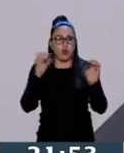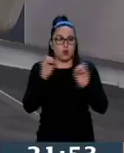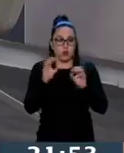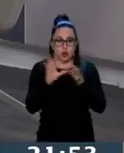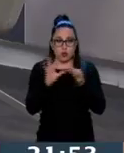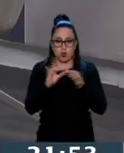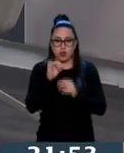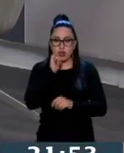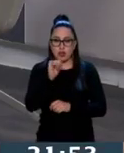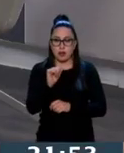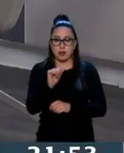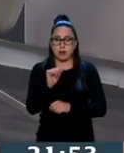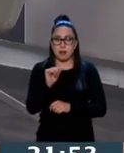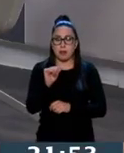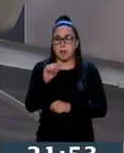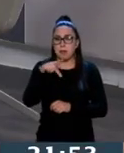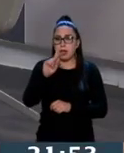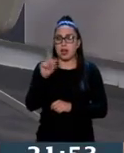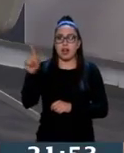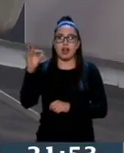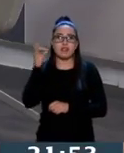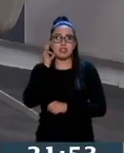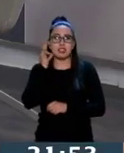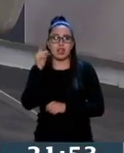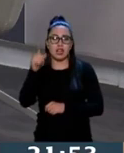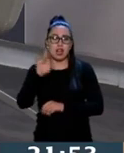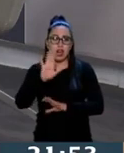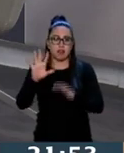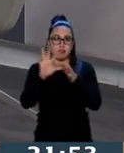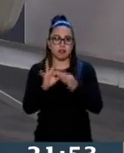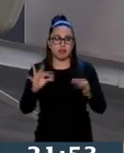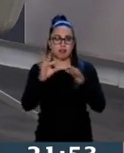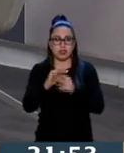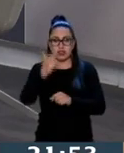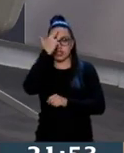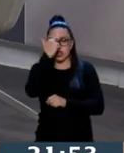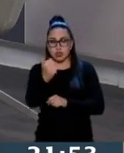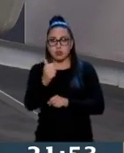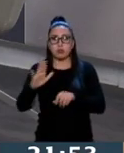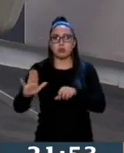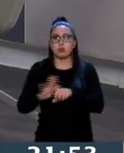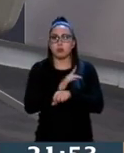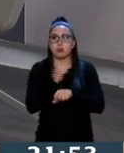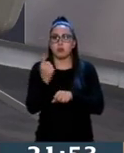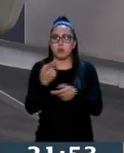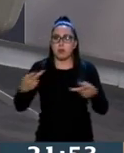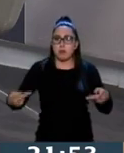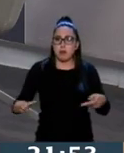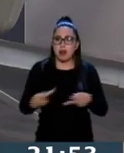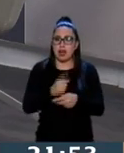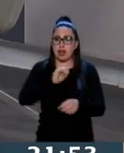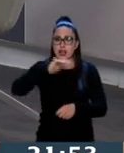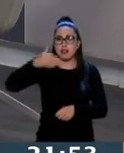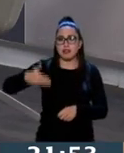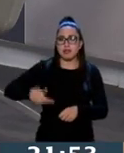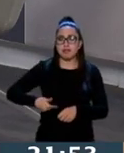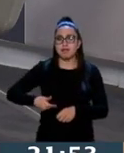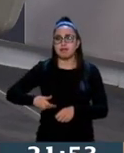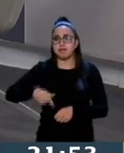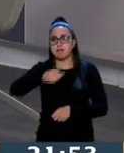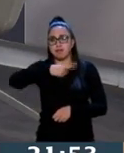da estas conclusiones de la Fiscalía en donde se establecen las razones técnicas por las cuales sí se determina